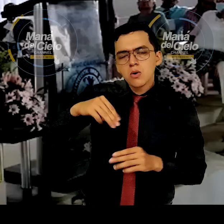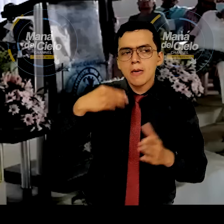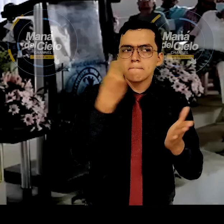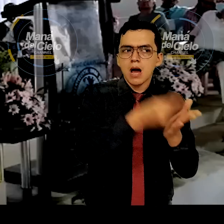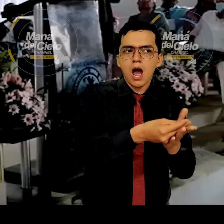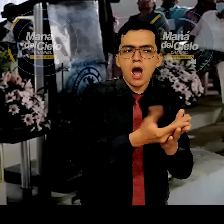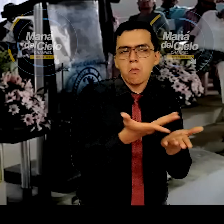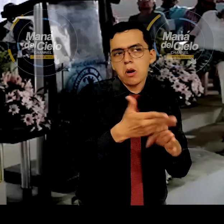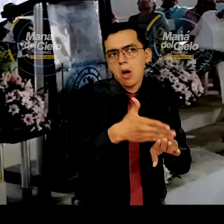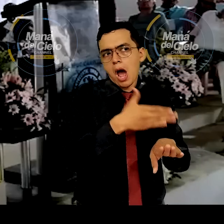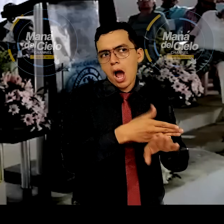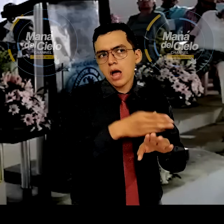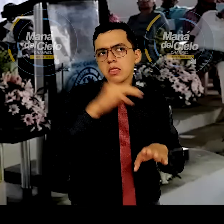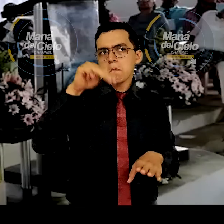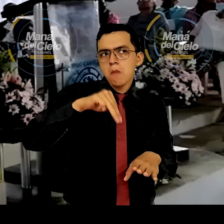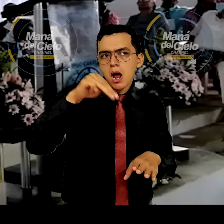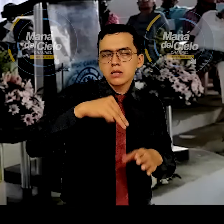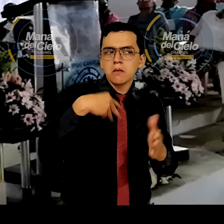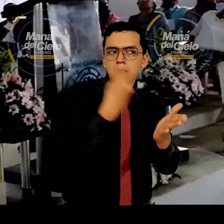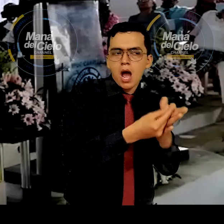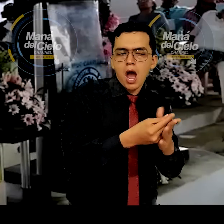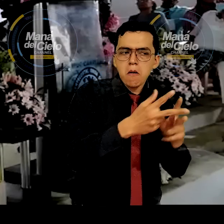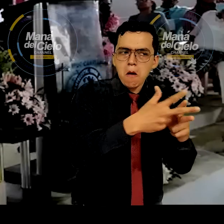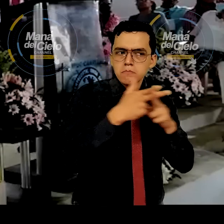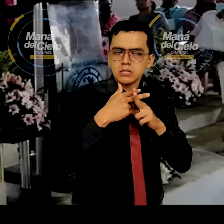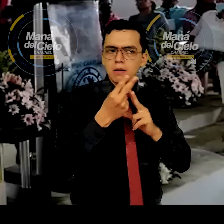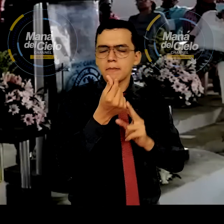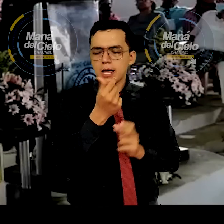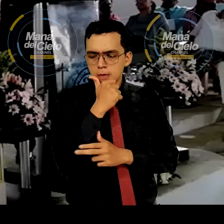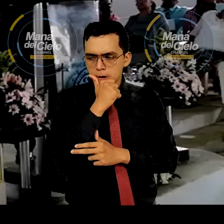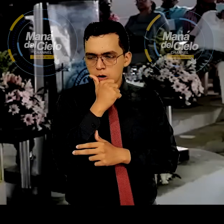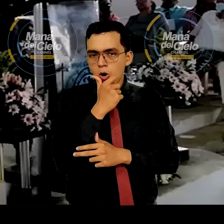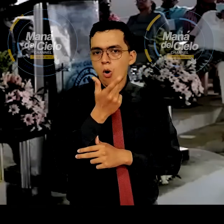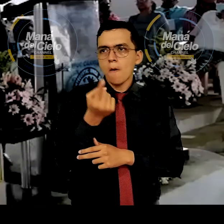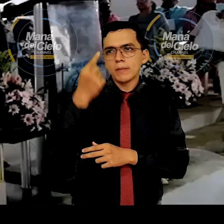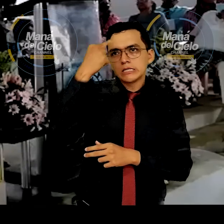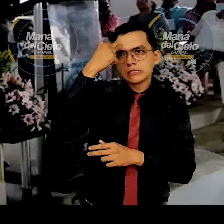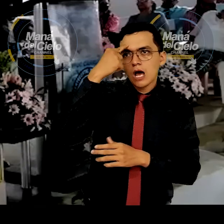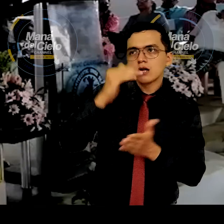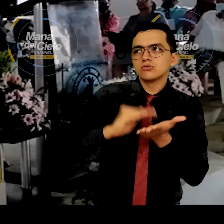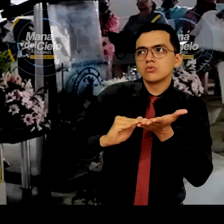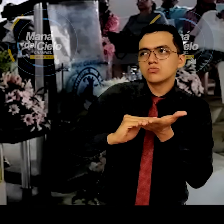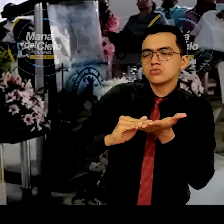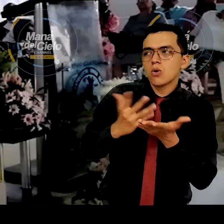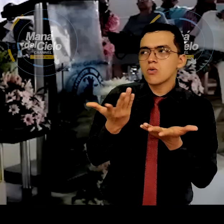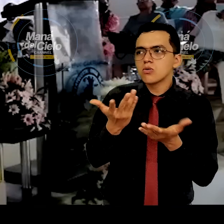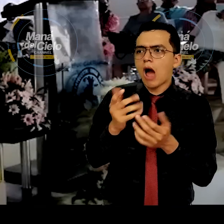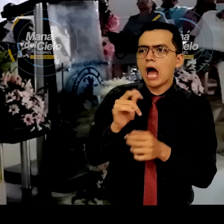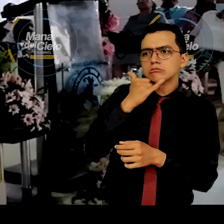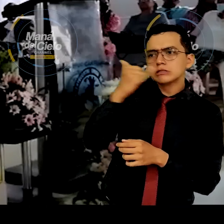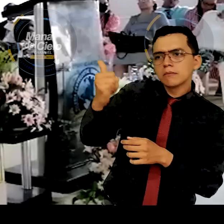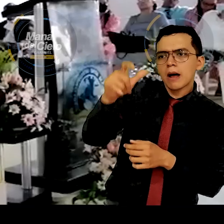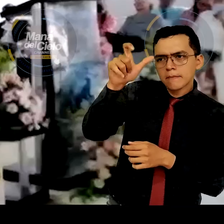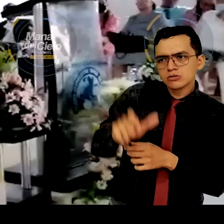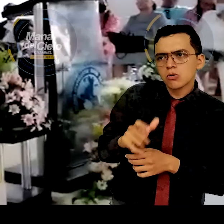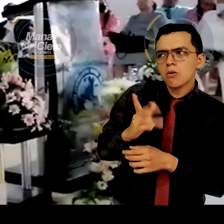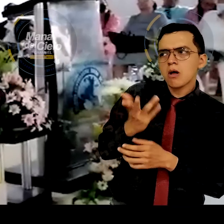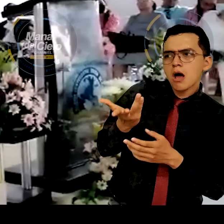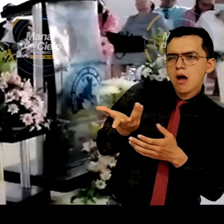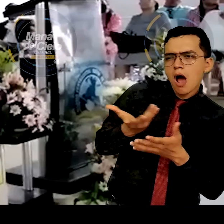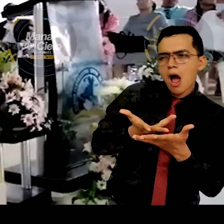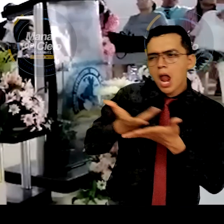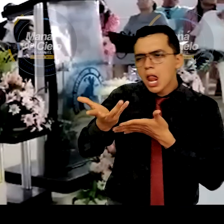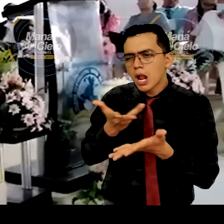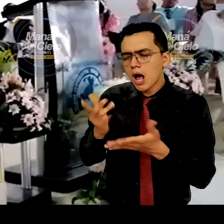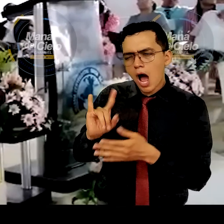pagar. No, yo tengo que llamar a fulano. Y yo lo llamo: oye, muchacho, tú, al hijo, al nieto,